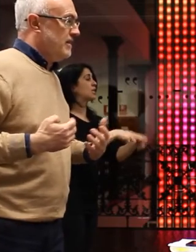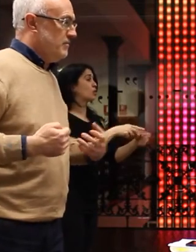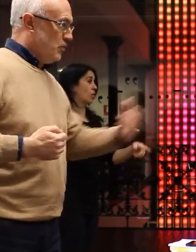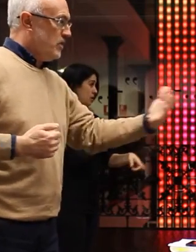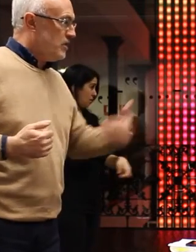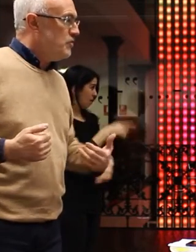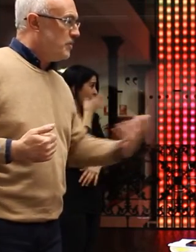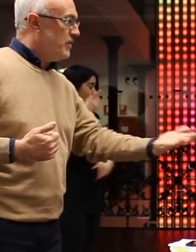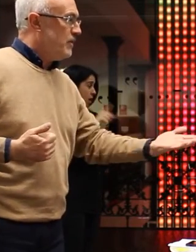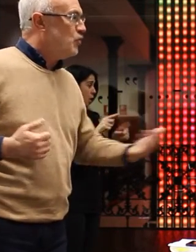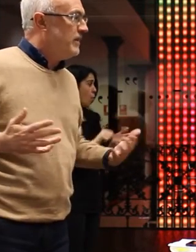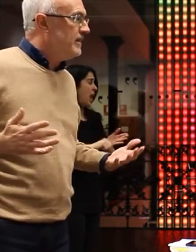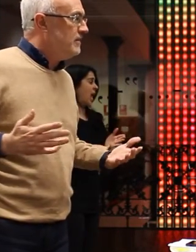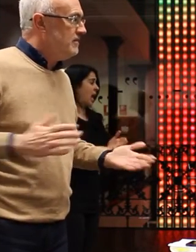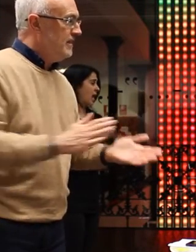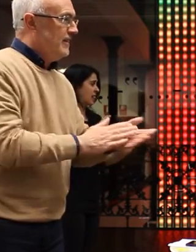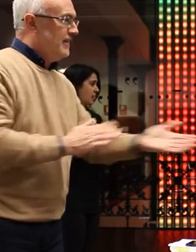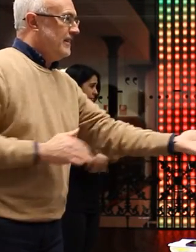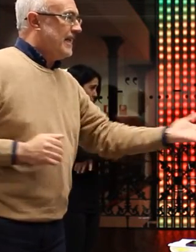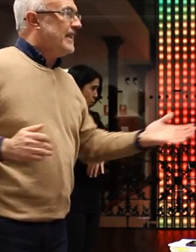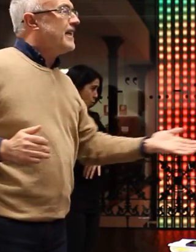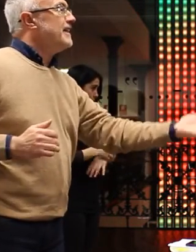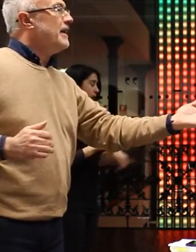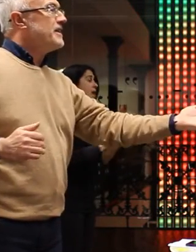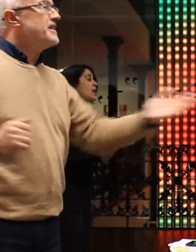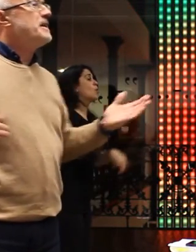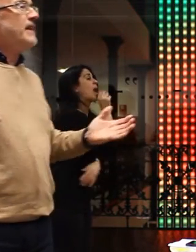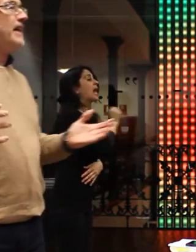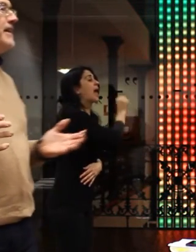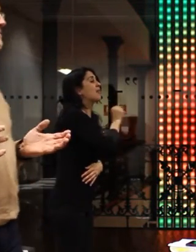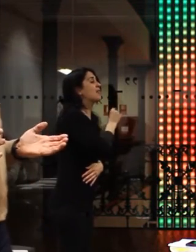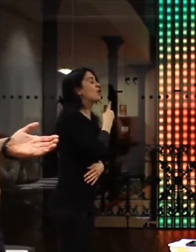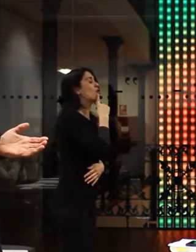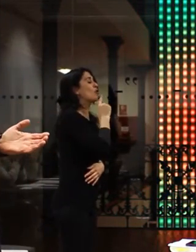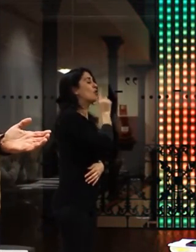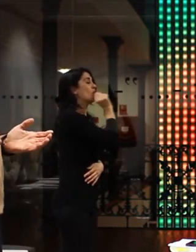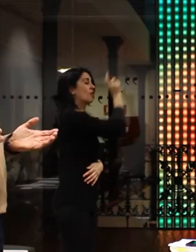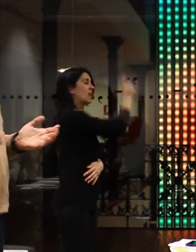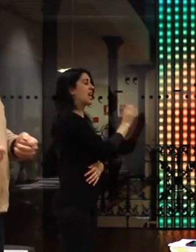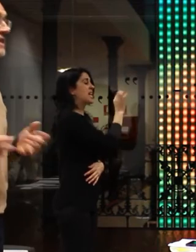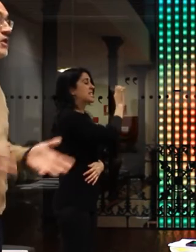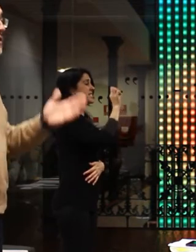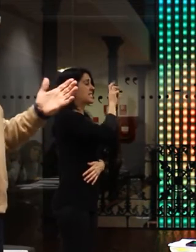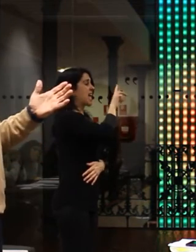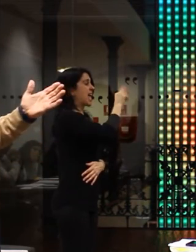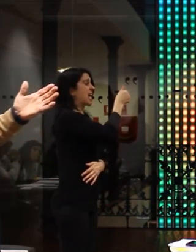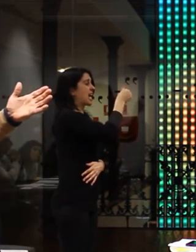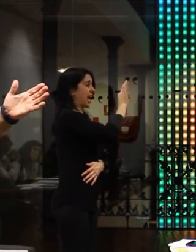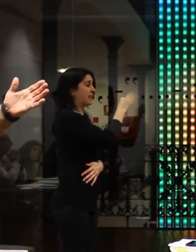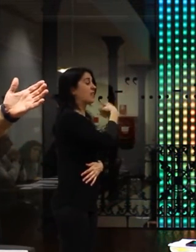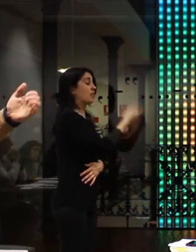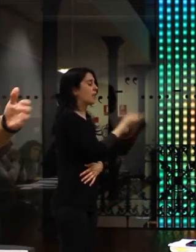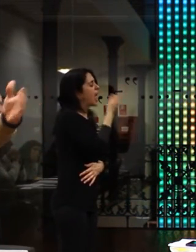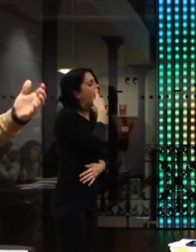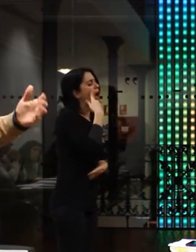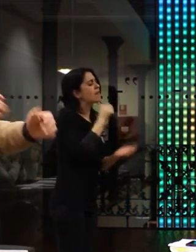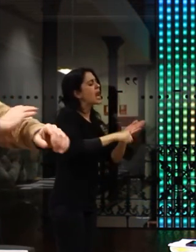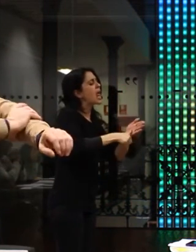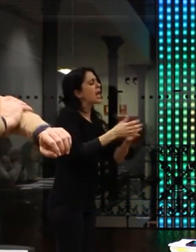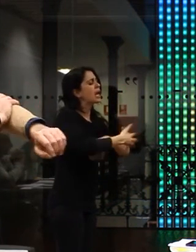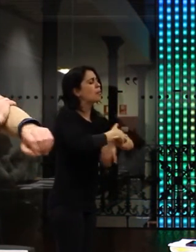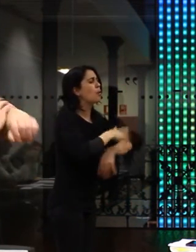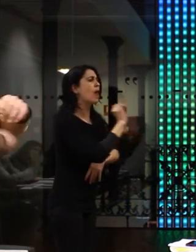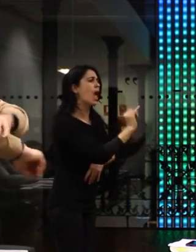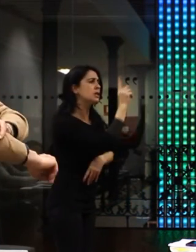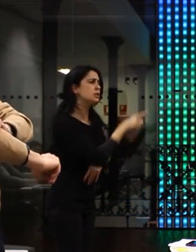de Serrat, pero usted es un pobre documentado. A ver, enséñame el carné de pobre, ¿no? Para ver si es usted pobre de verdad. Digo yo, ¿por qué no hacemos un